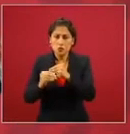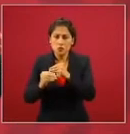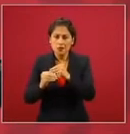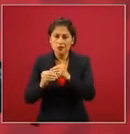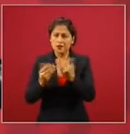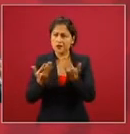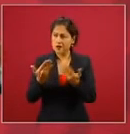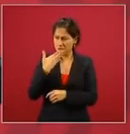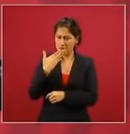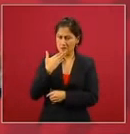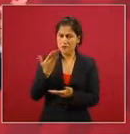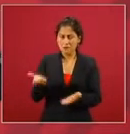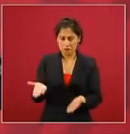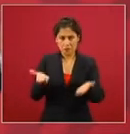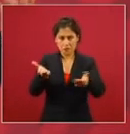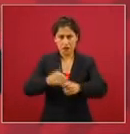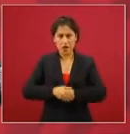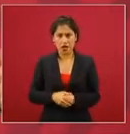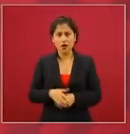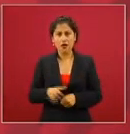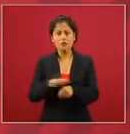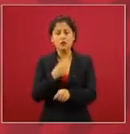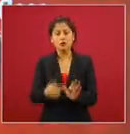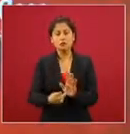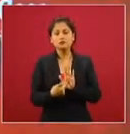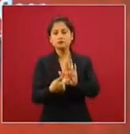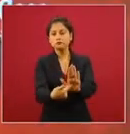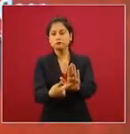porque se expone todo,